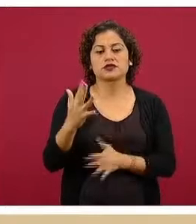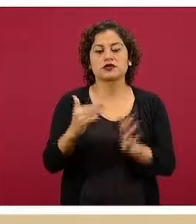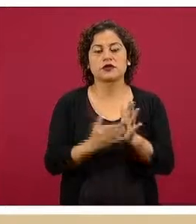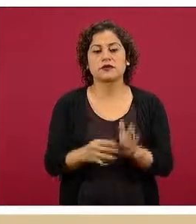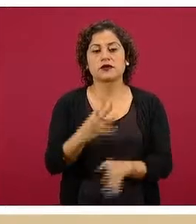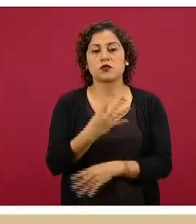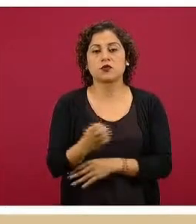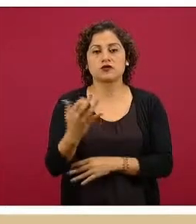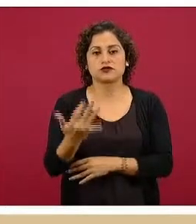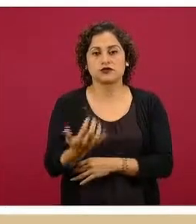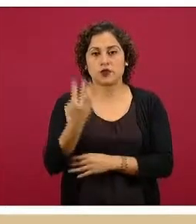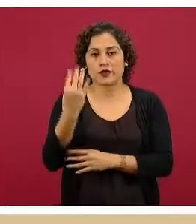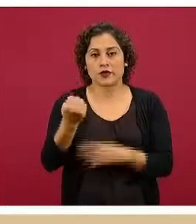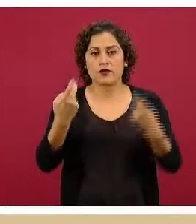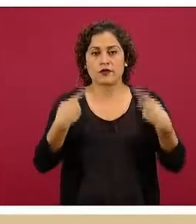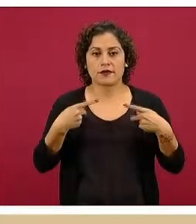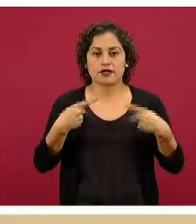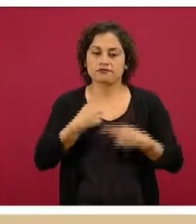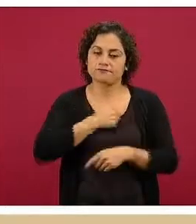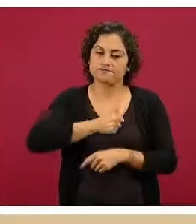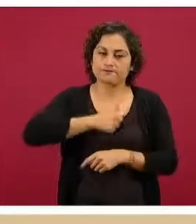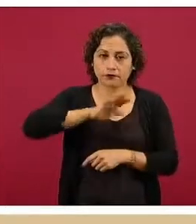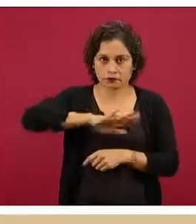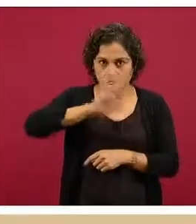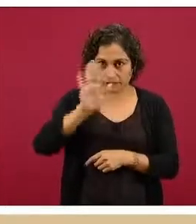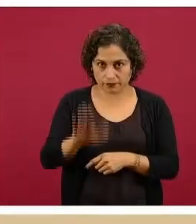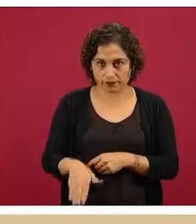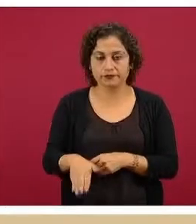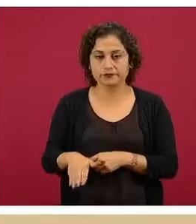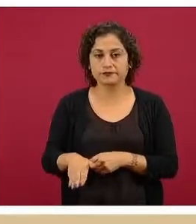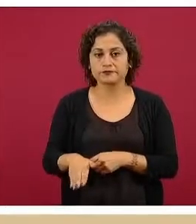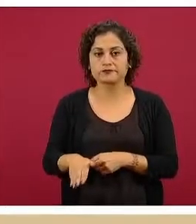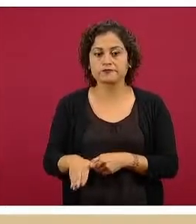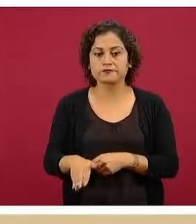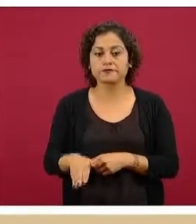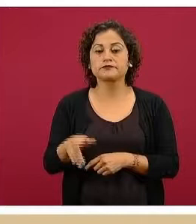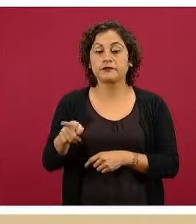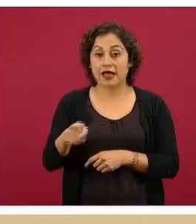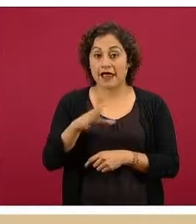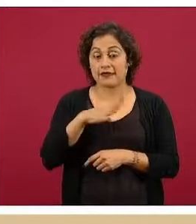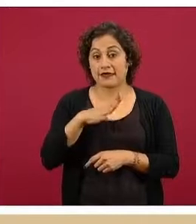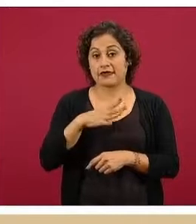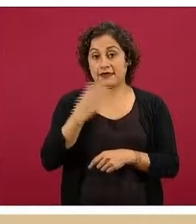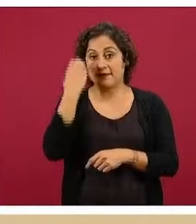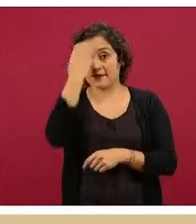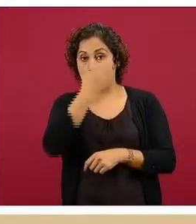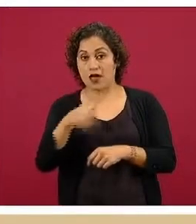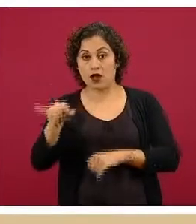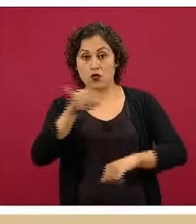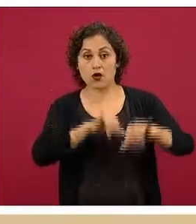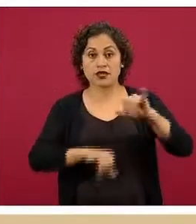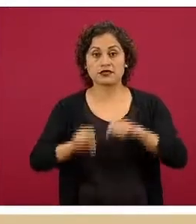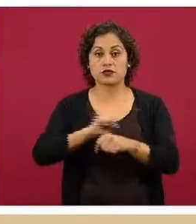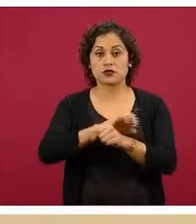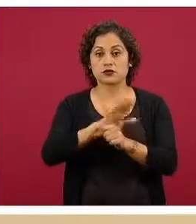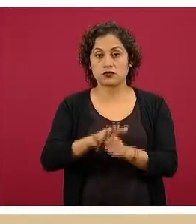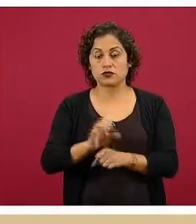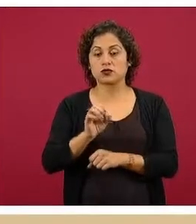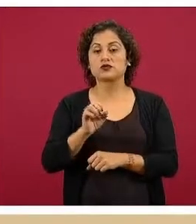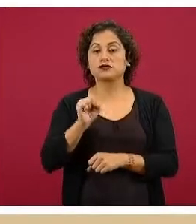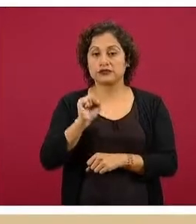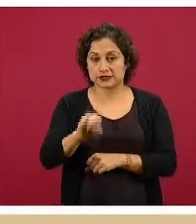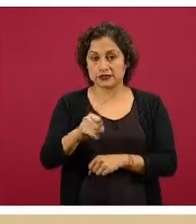105.459 personas que han perdido la vida y que tiene una prueba positiva al virus SARS-CoV-2, actualmente